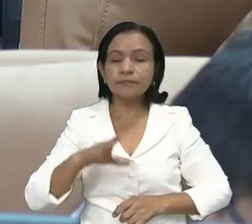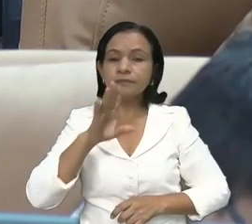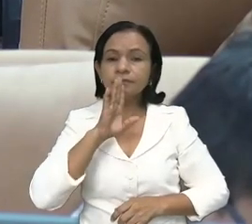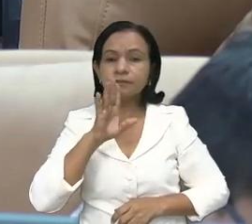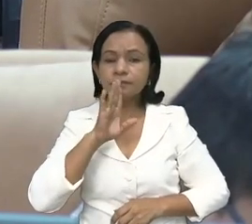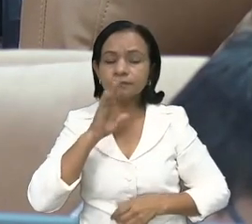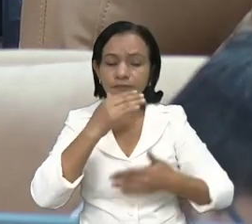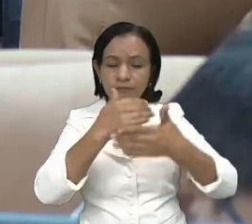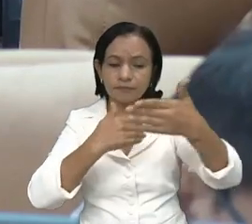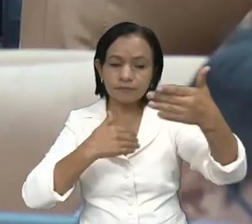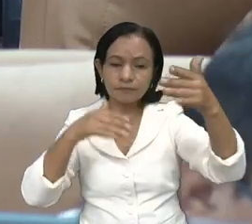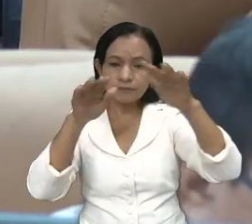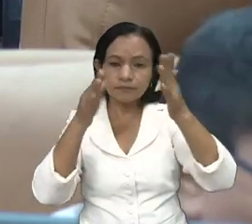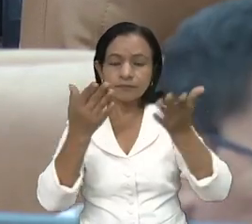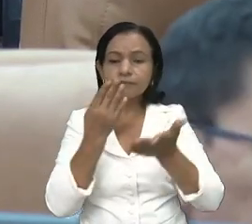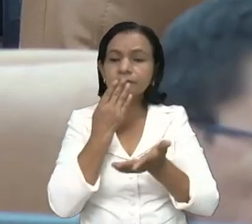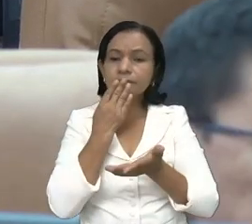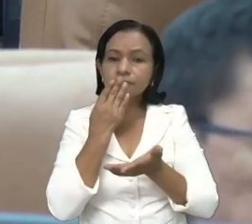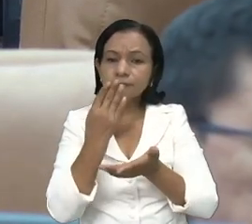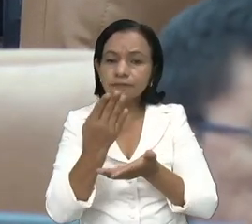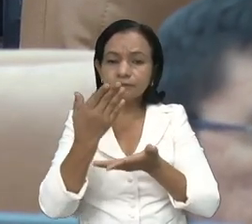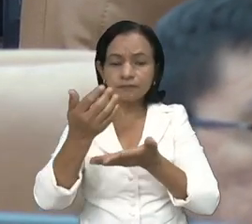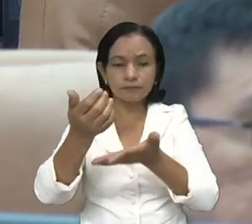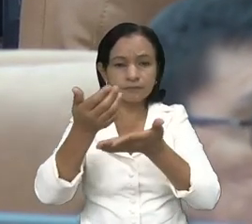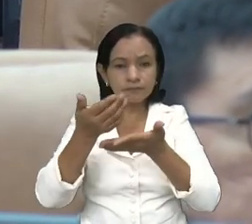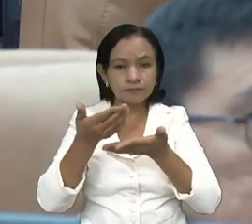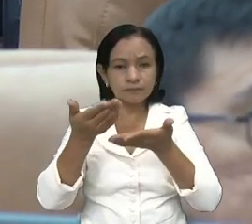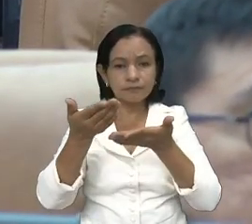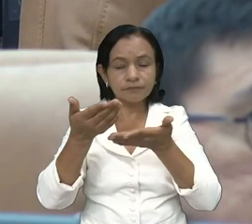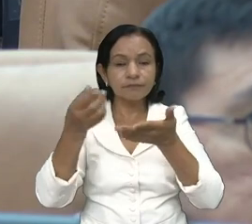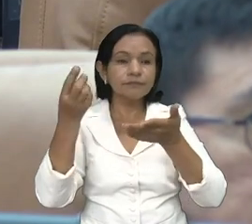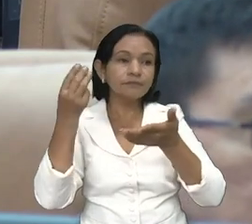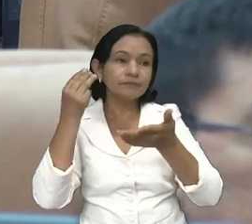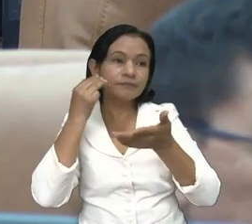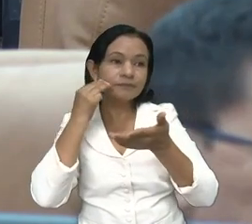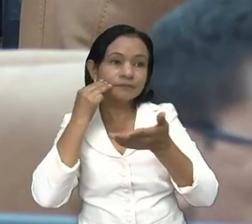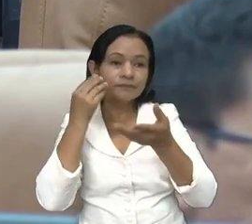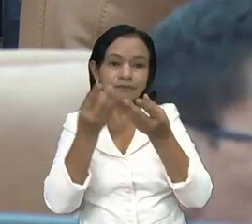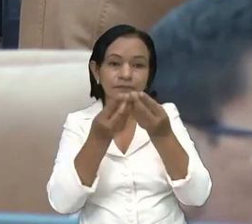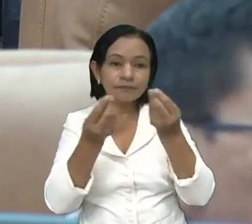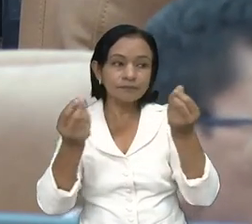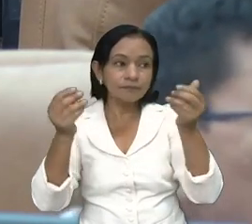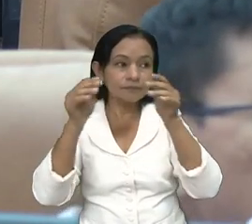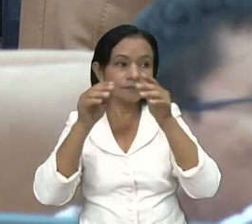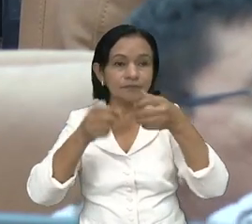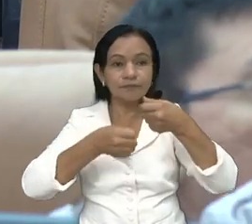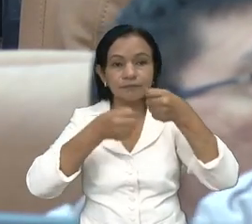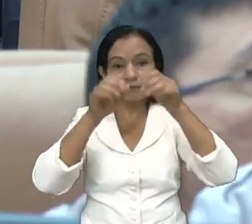Declaración Universal del Bien Común de la Madre Tierra y la Humanidad.